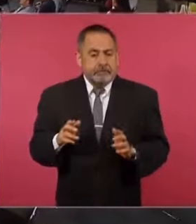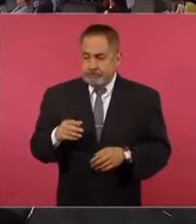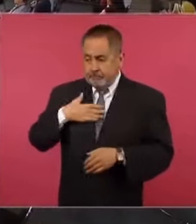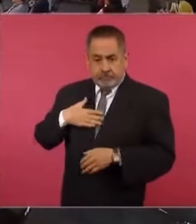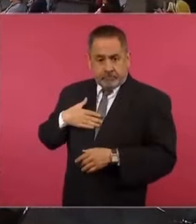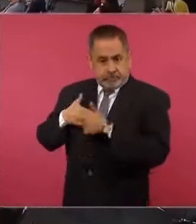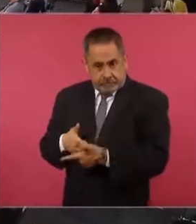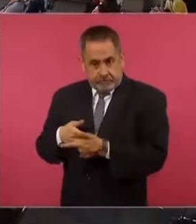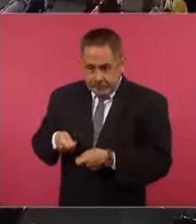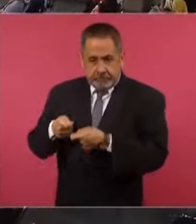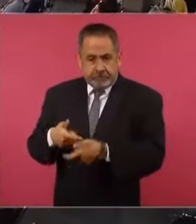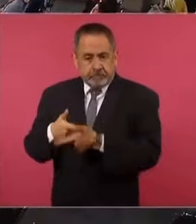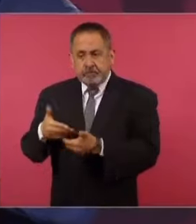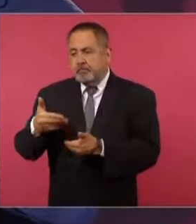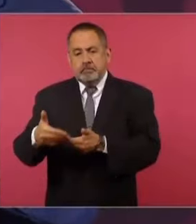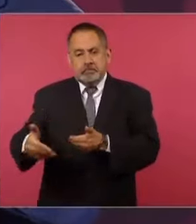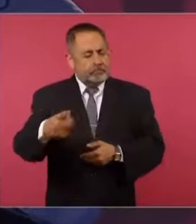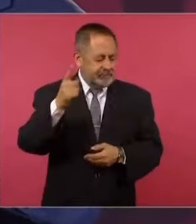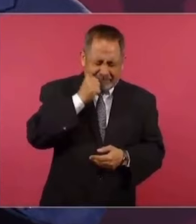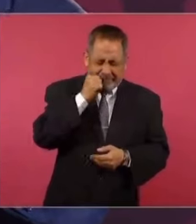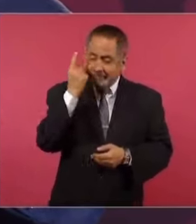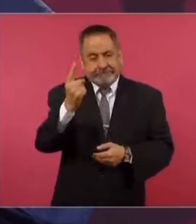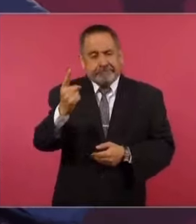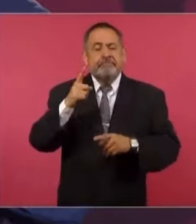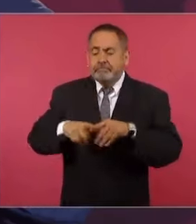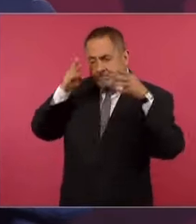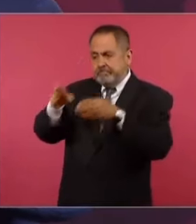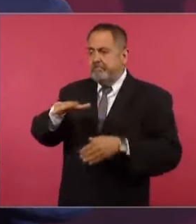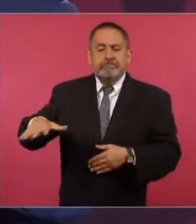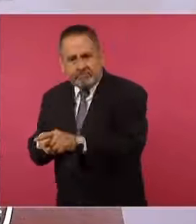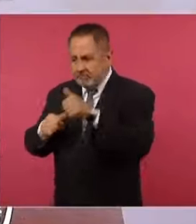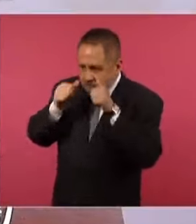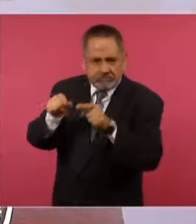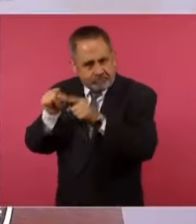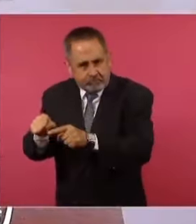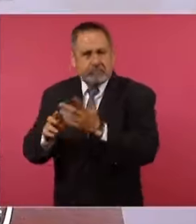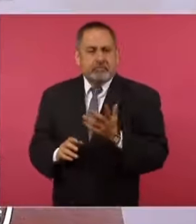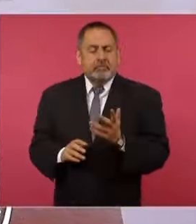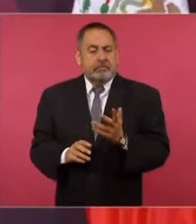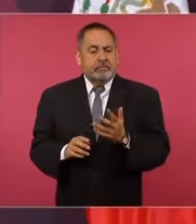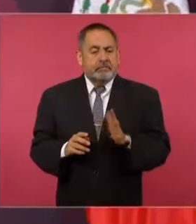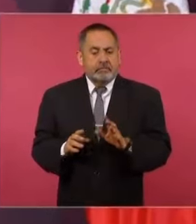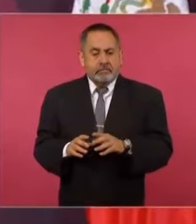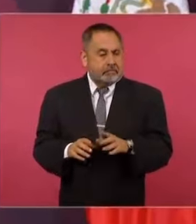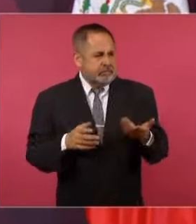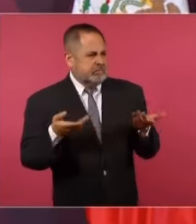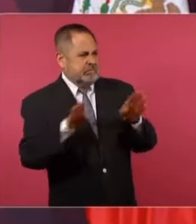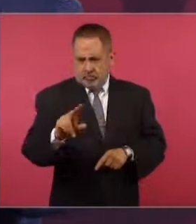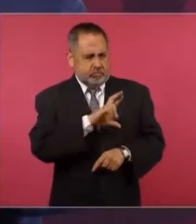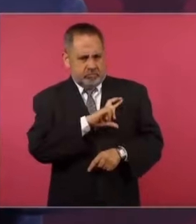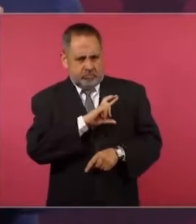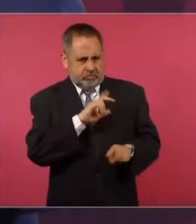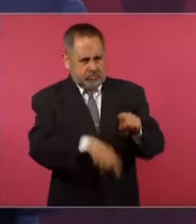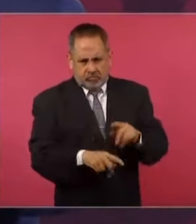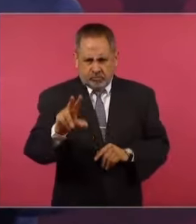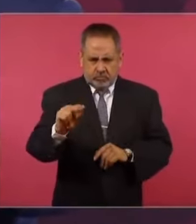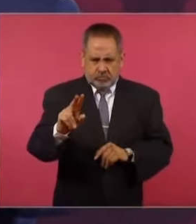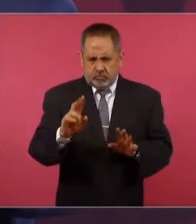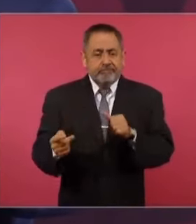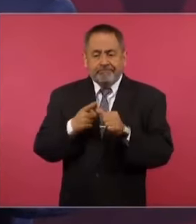le dé continuidad a esto, que se ponga siempre por delante el interés general, lo público, que sin asfixiar la iniciativa